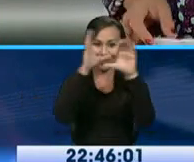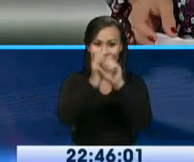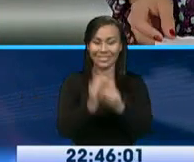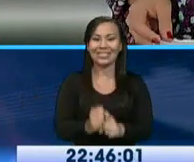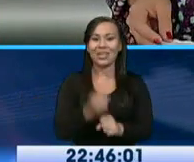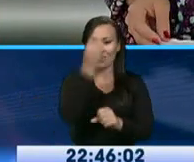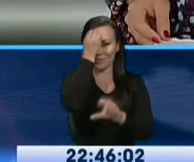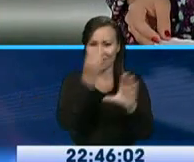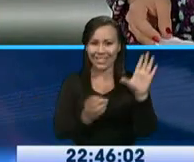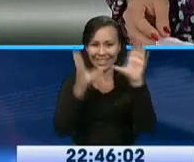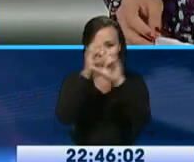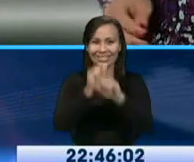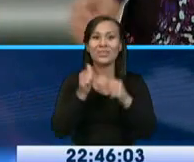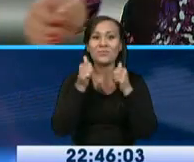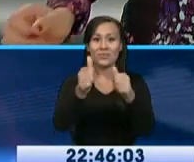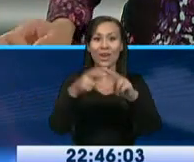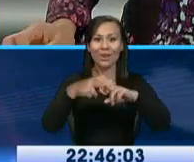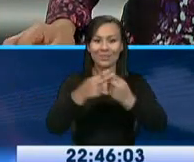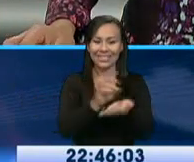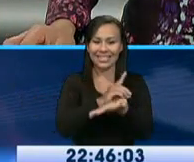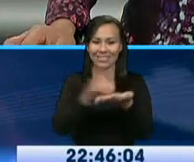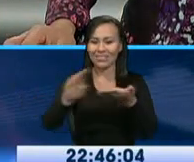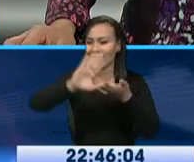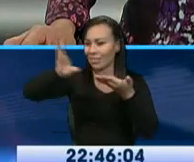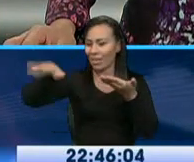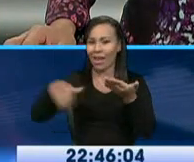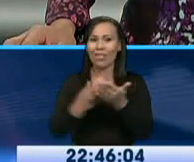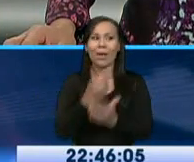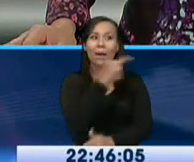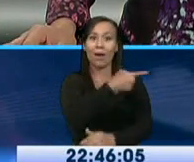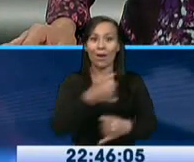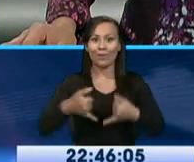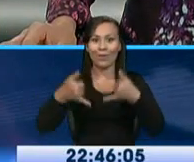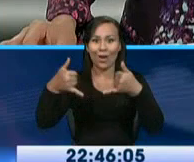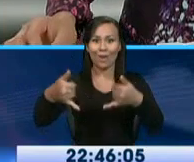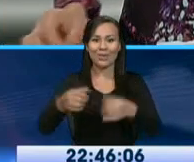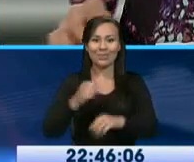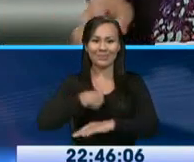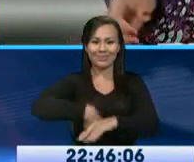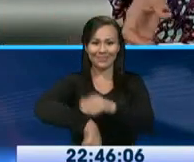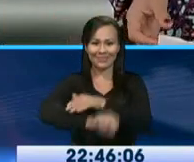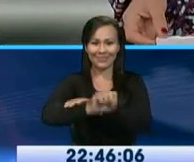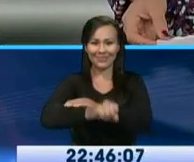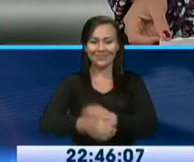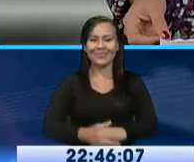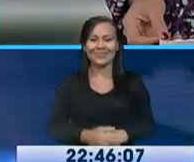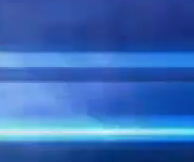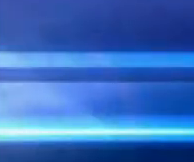excelente semana para todos. A continuación, el mejor programa deportivo Copa. Buenas noches.